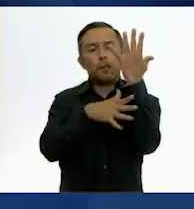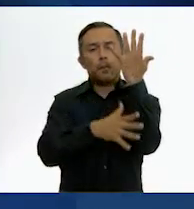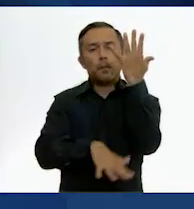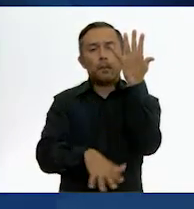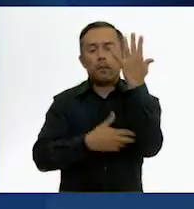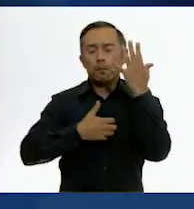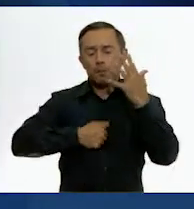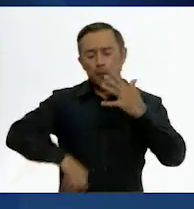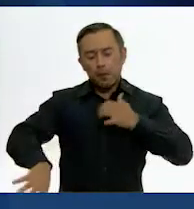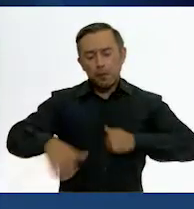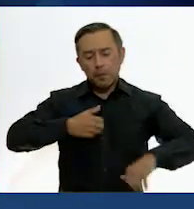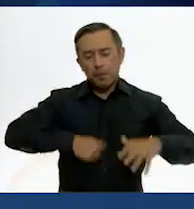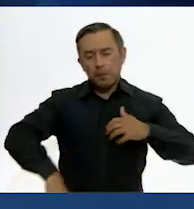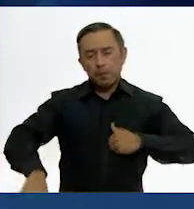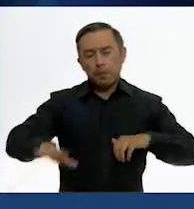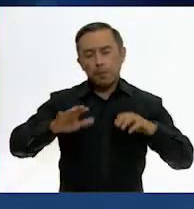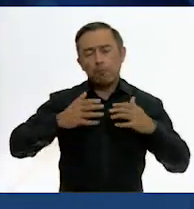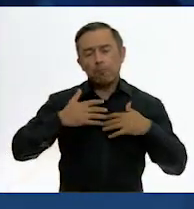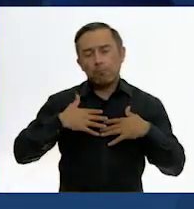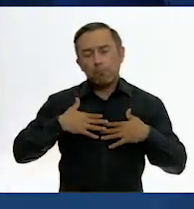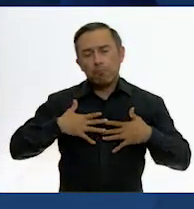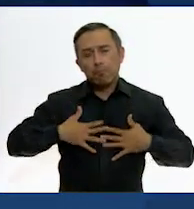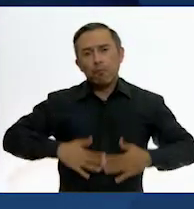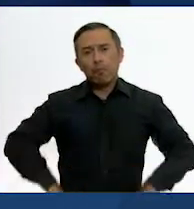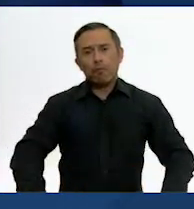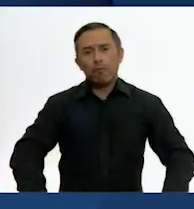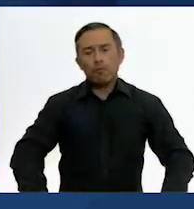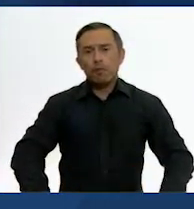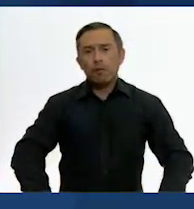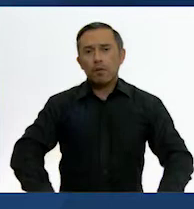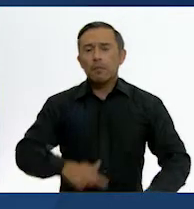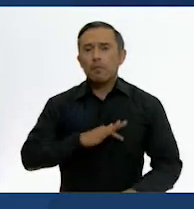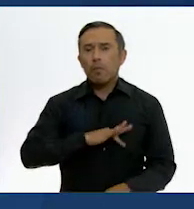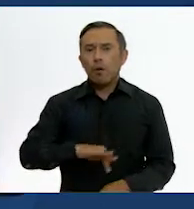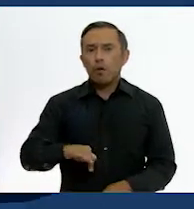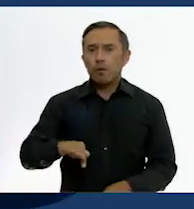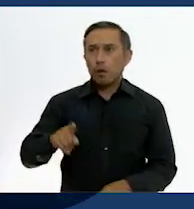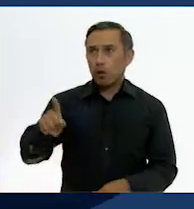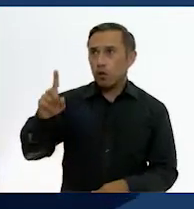y cómo saber cuál es dios entre los dioses de calcuta